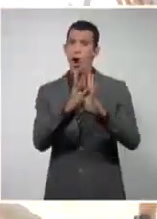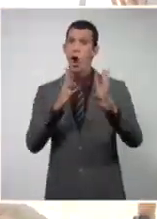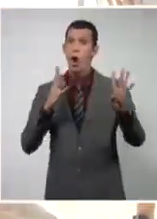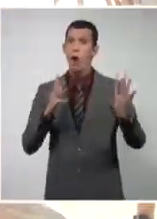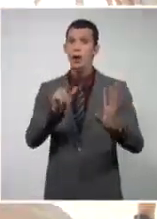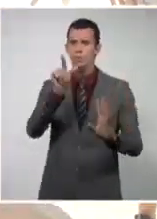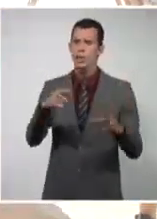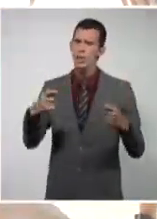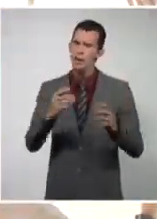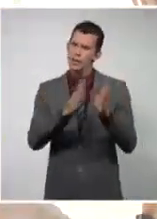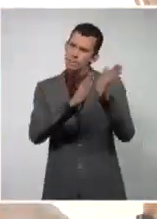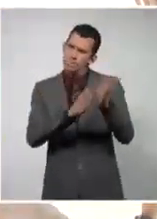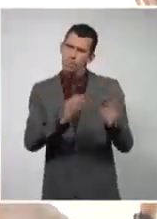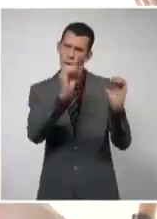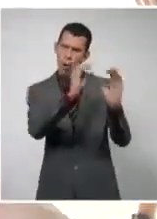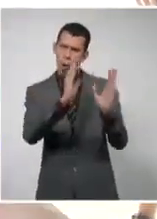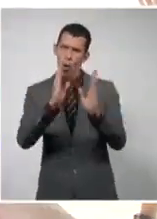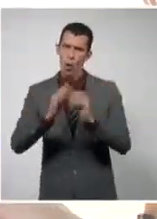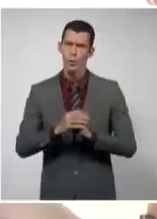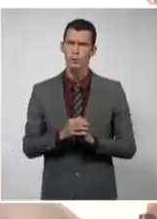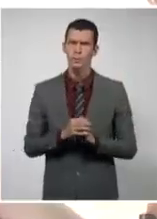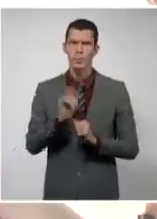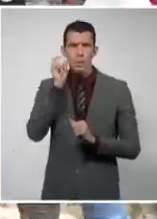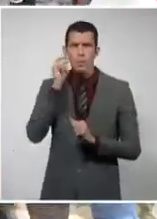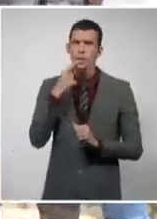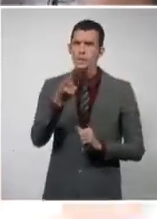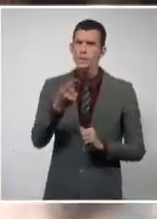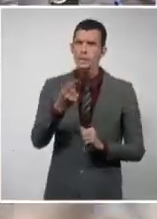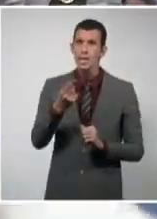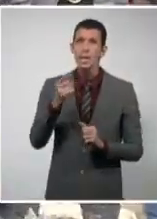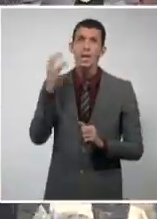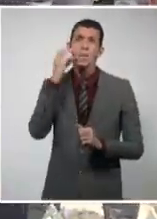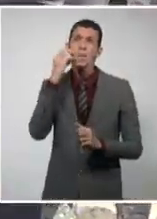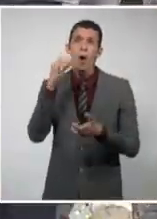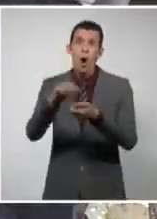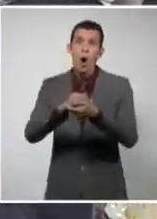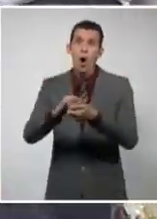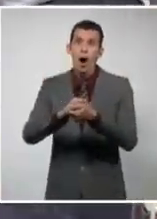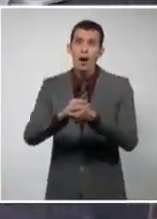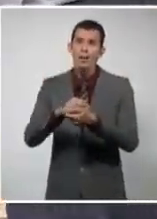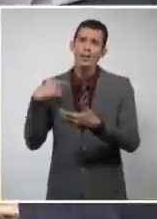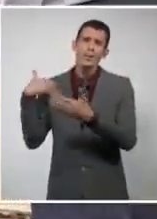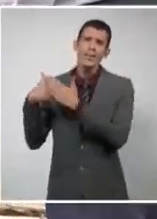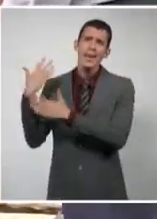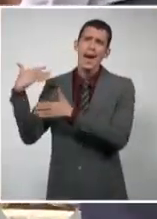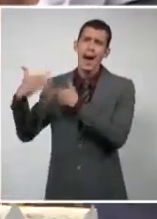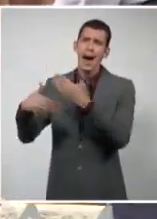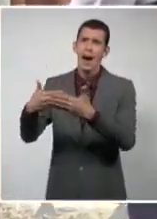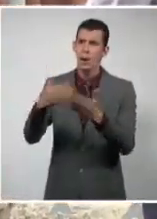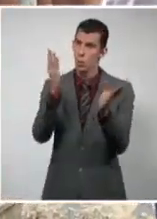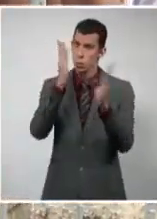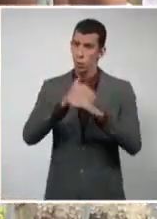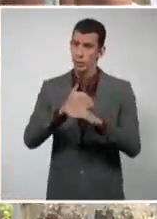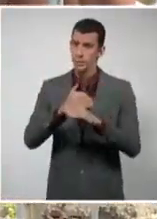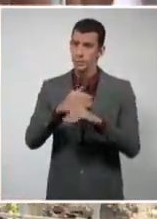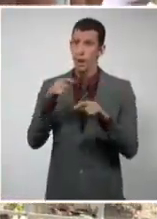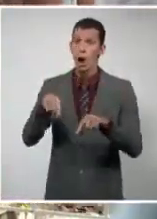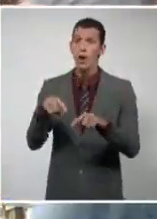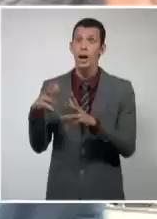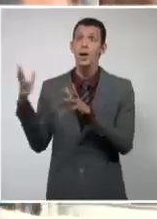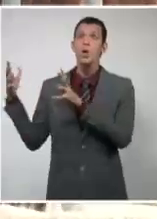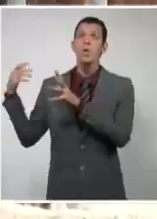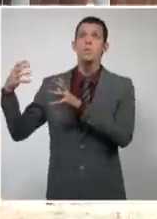que escasea, que no hay. Y es lógico que hoy se forme esta aglomeración, porque si no hay en varios días, es lógico, las personas